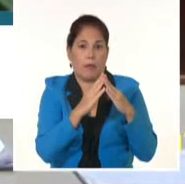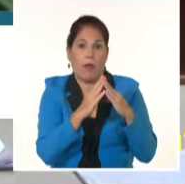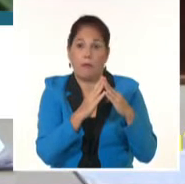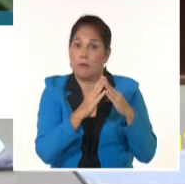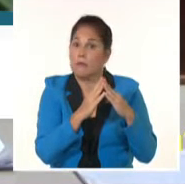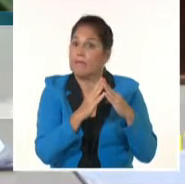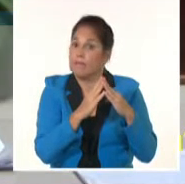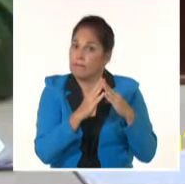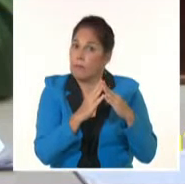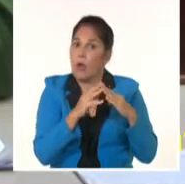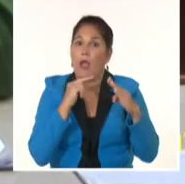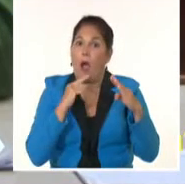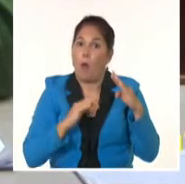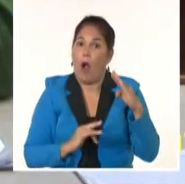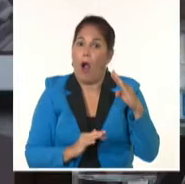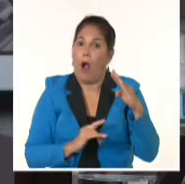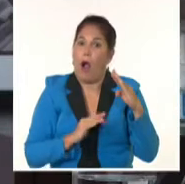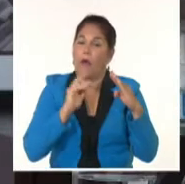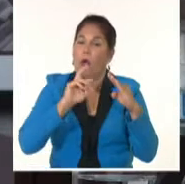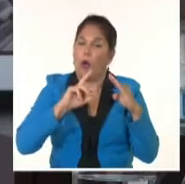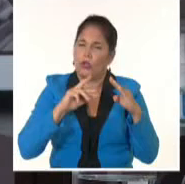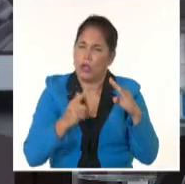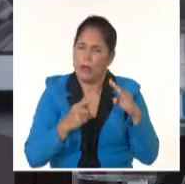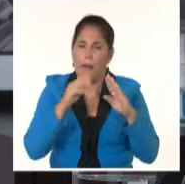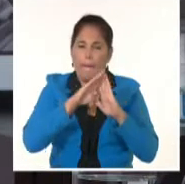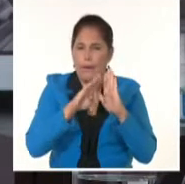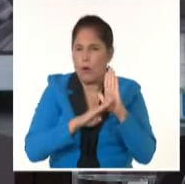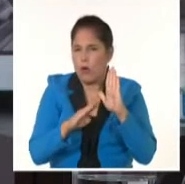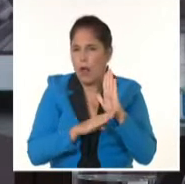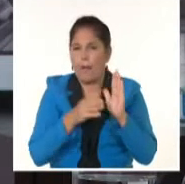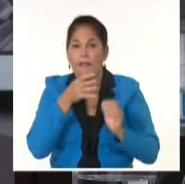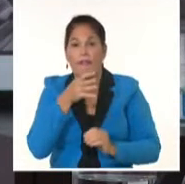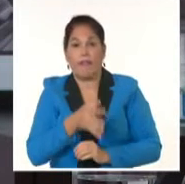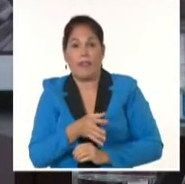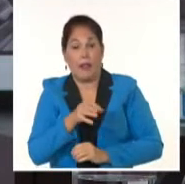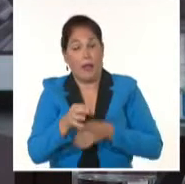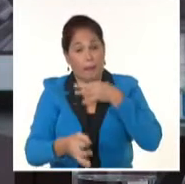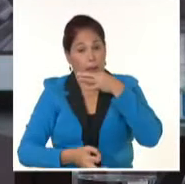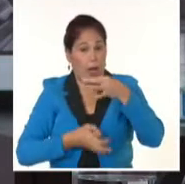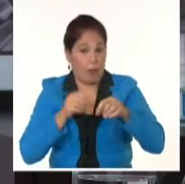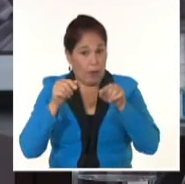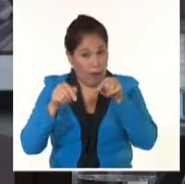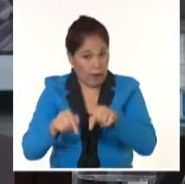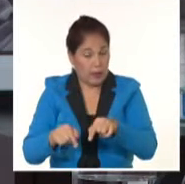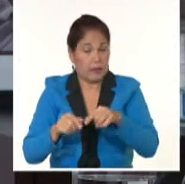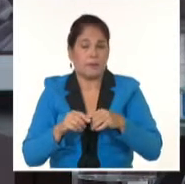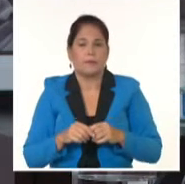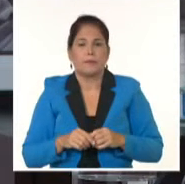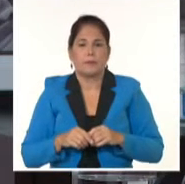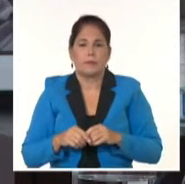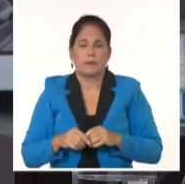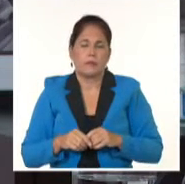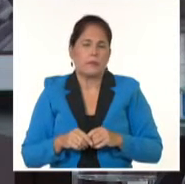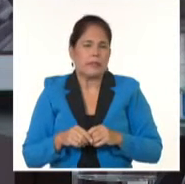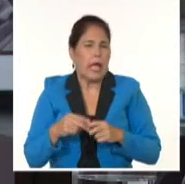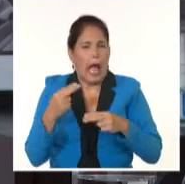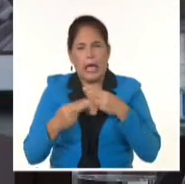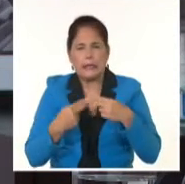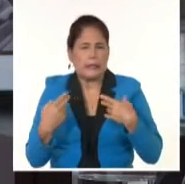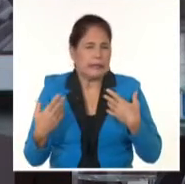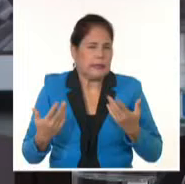ya se produjeron inundaciones. Hay que repasar los programas de Fidel que aquí comentamos para esta zona y ver qué se debe seguir